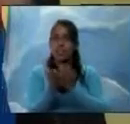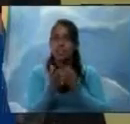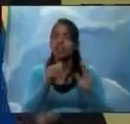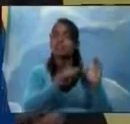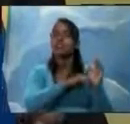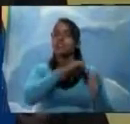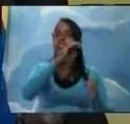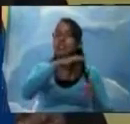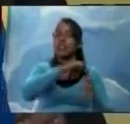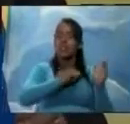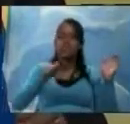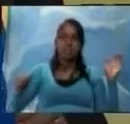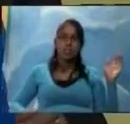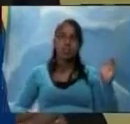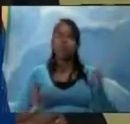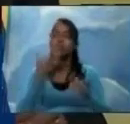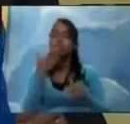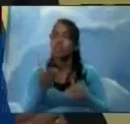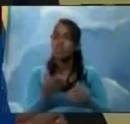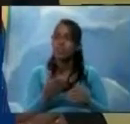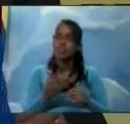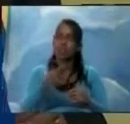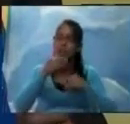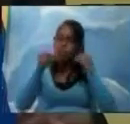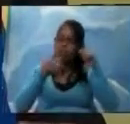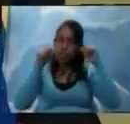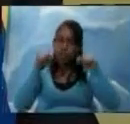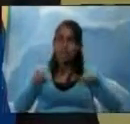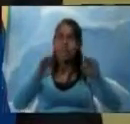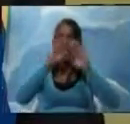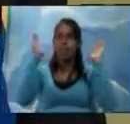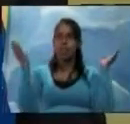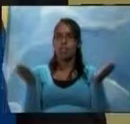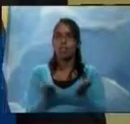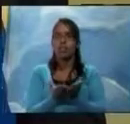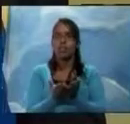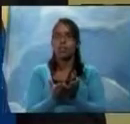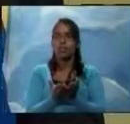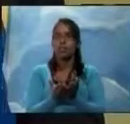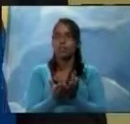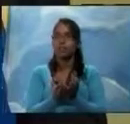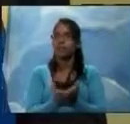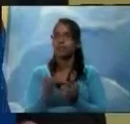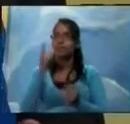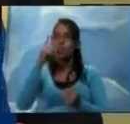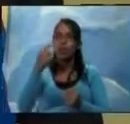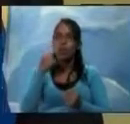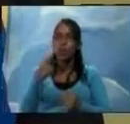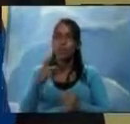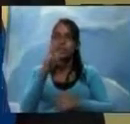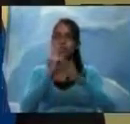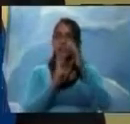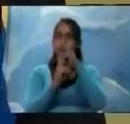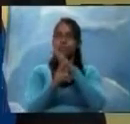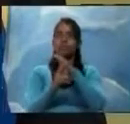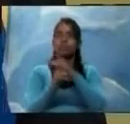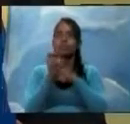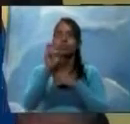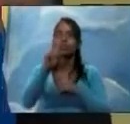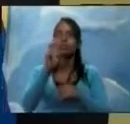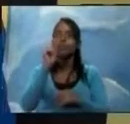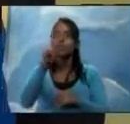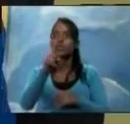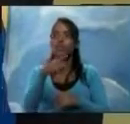pedirnos cuenta de lo que nosotros hemos hecho acá en la tierra. Mire lo que dice el versículo